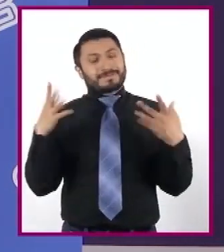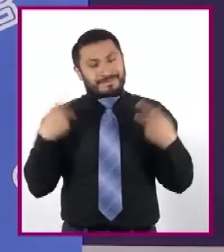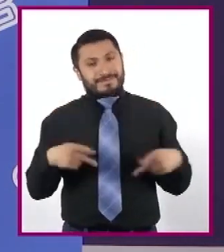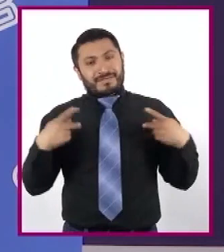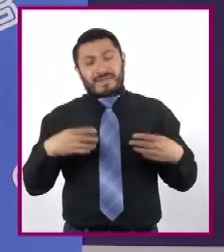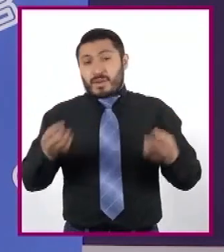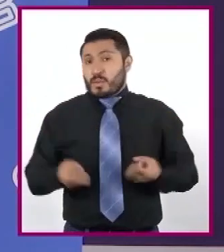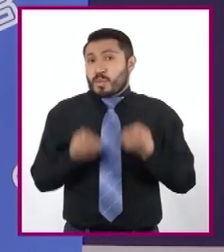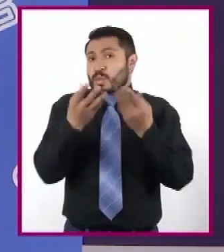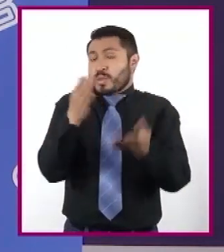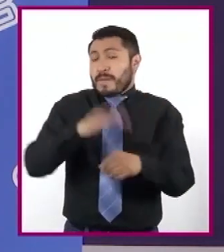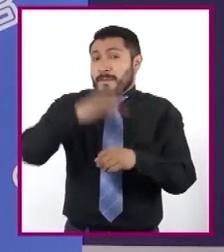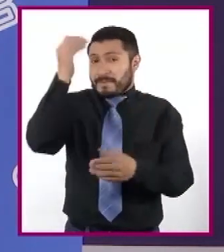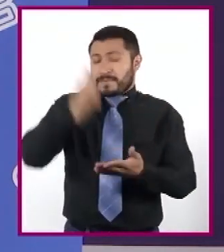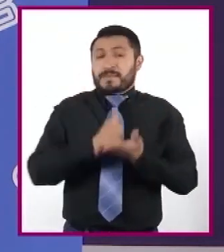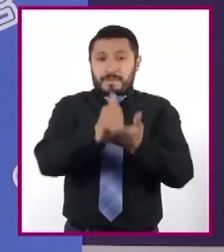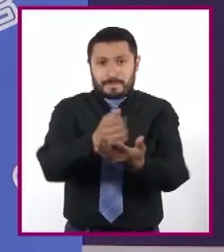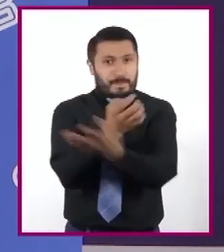que aportarles.